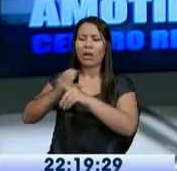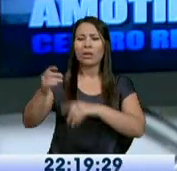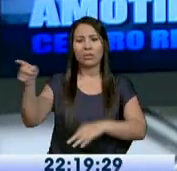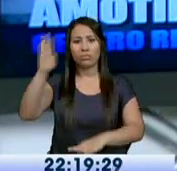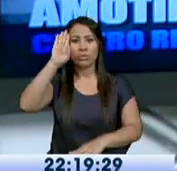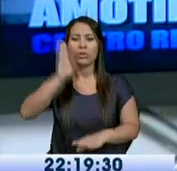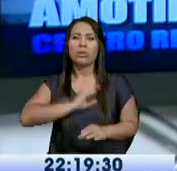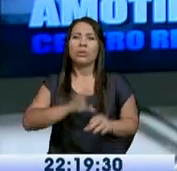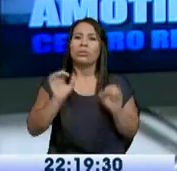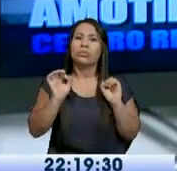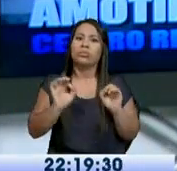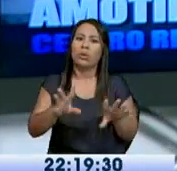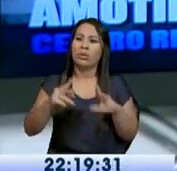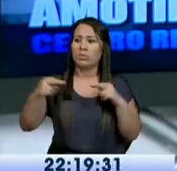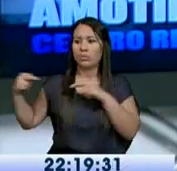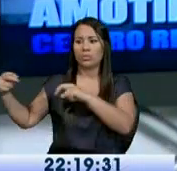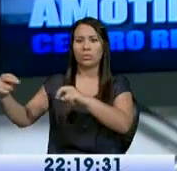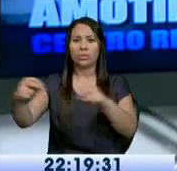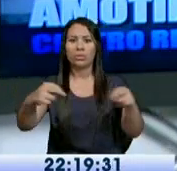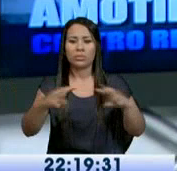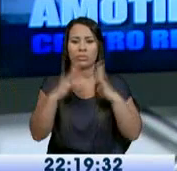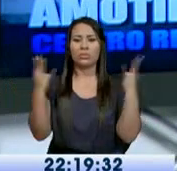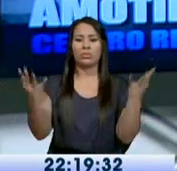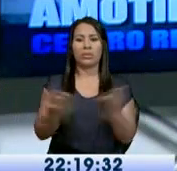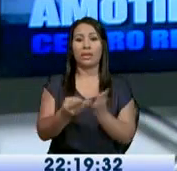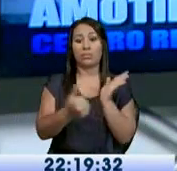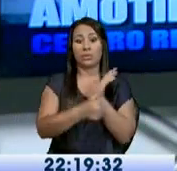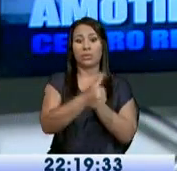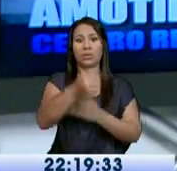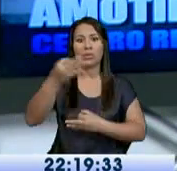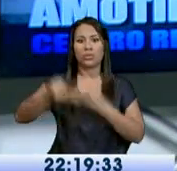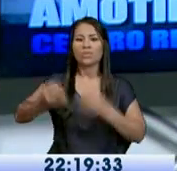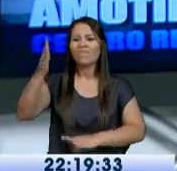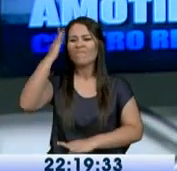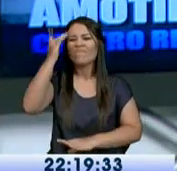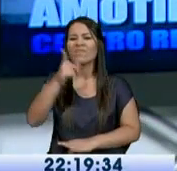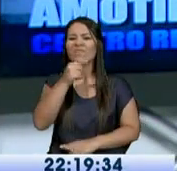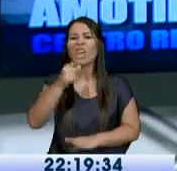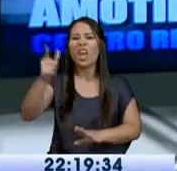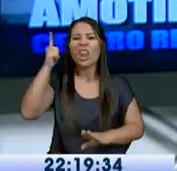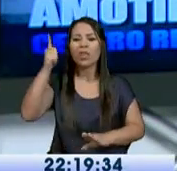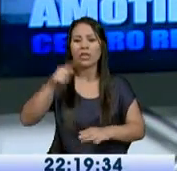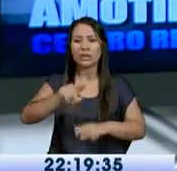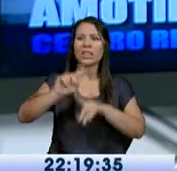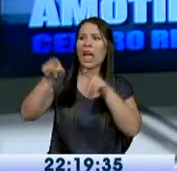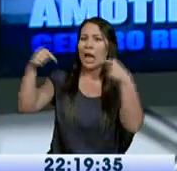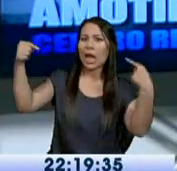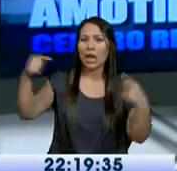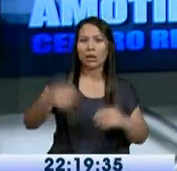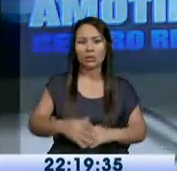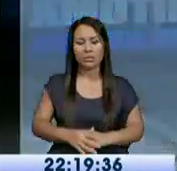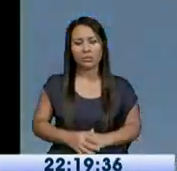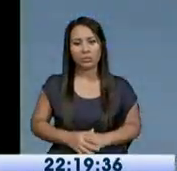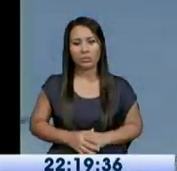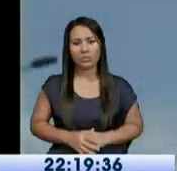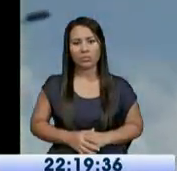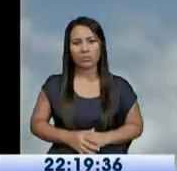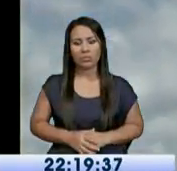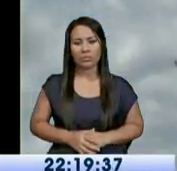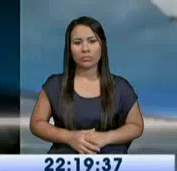del centro. La ministra de Justicia anunció que ya se tiene identificados a los cabecillas de la revuelta.